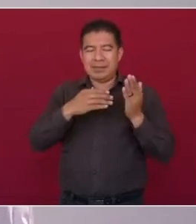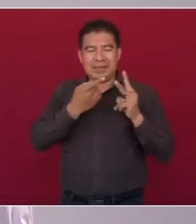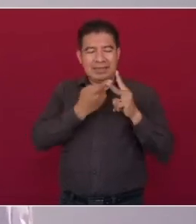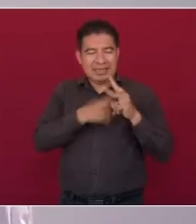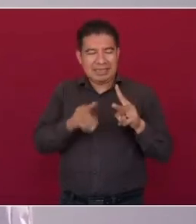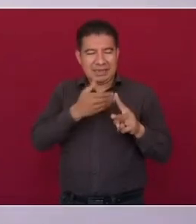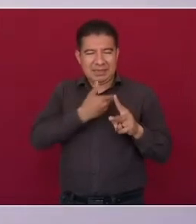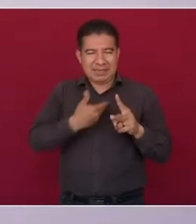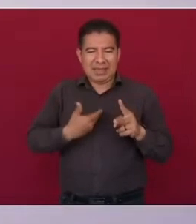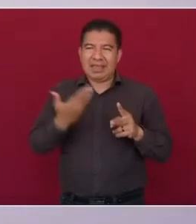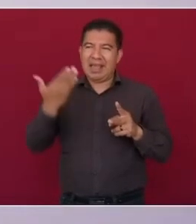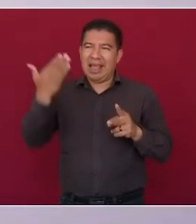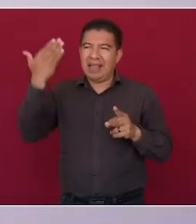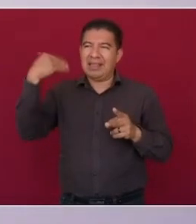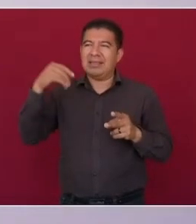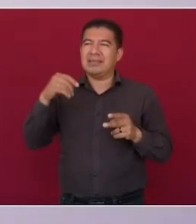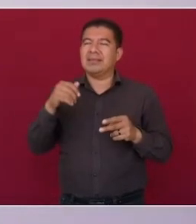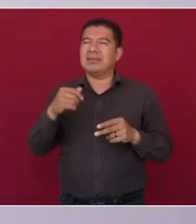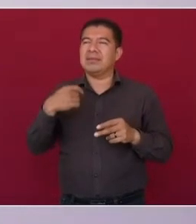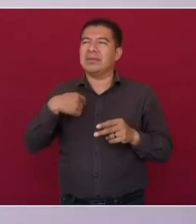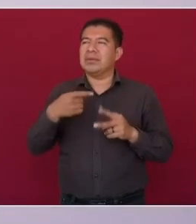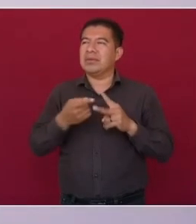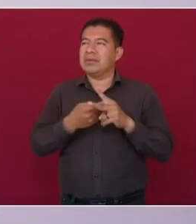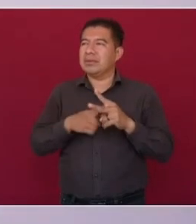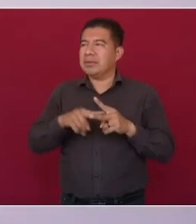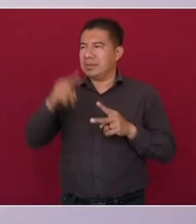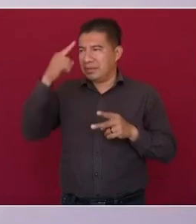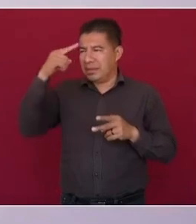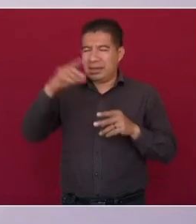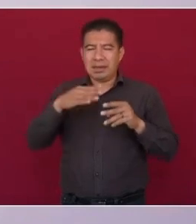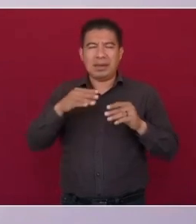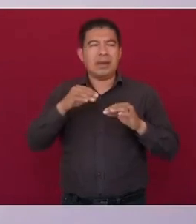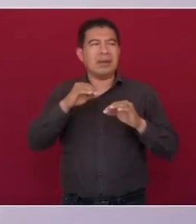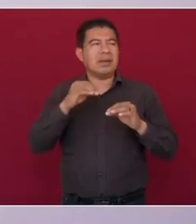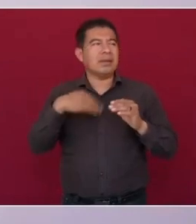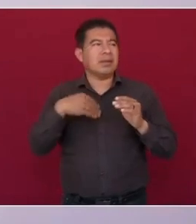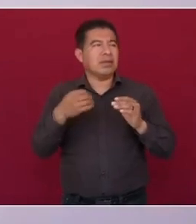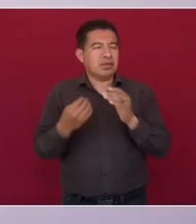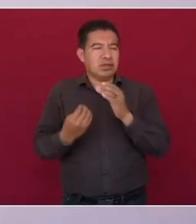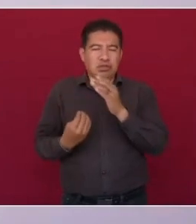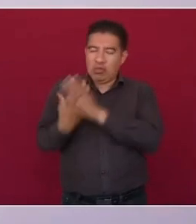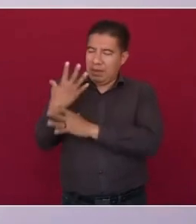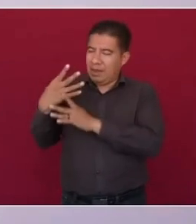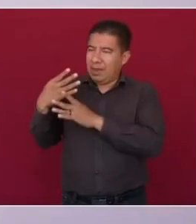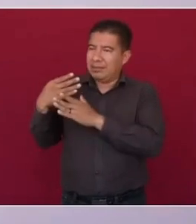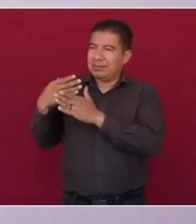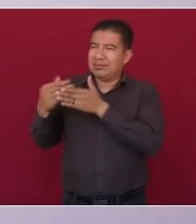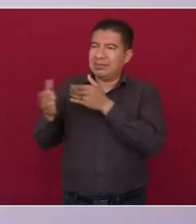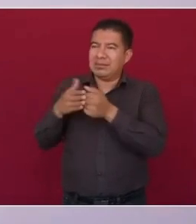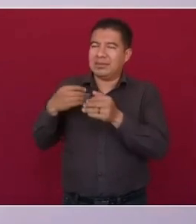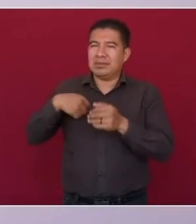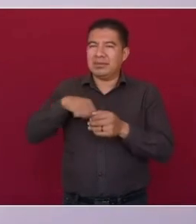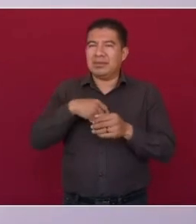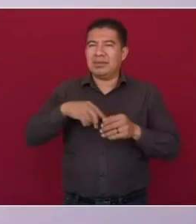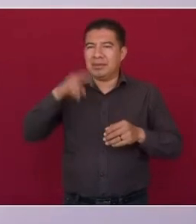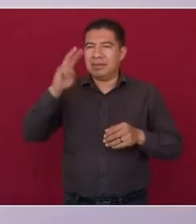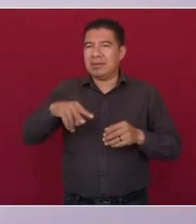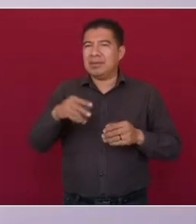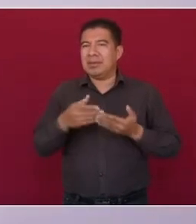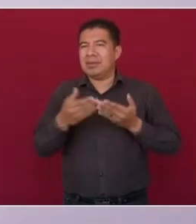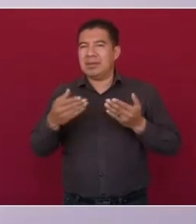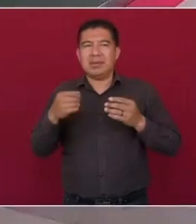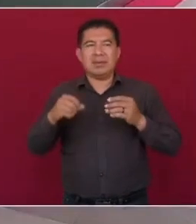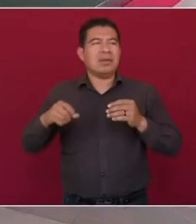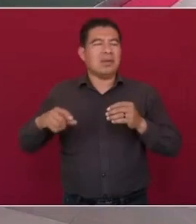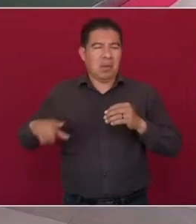presidencia. Decía que en las nuevas circunstancias que se iban a crear cuando llegáramos